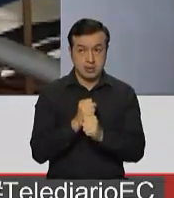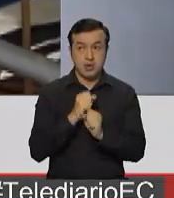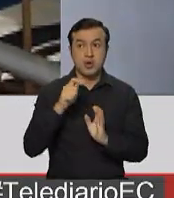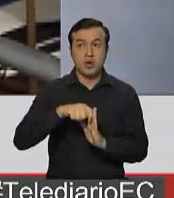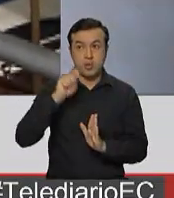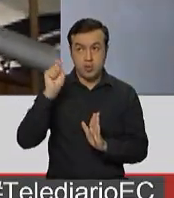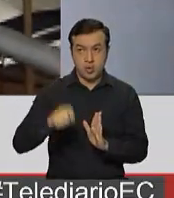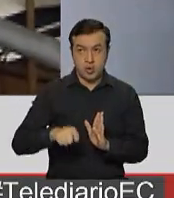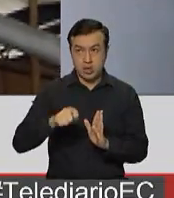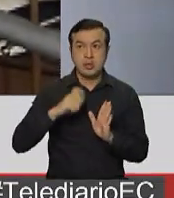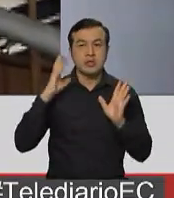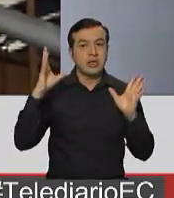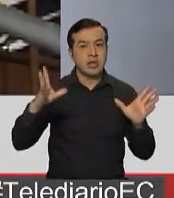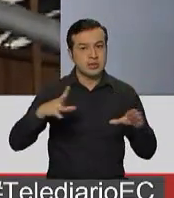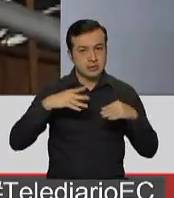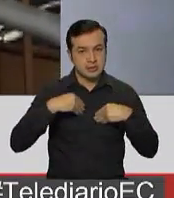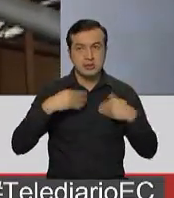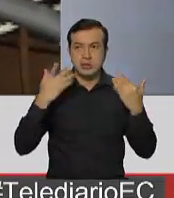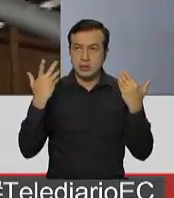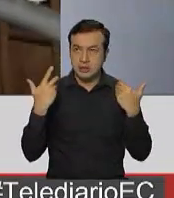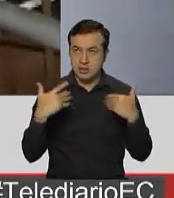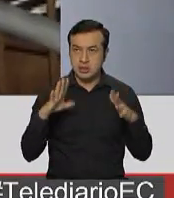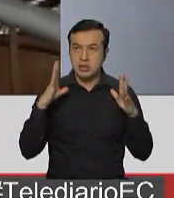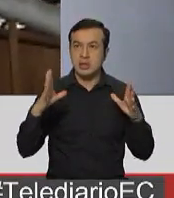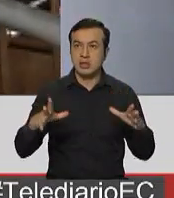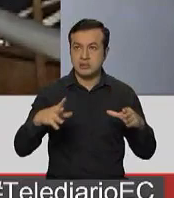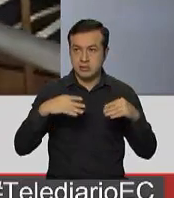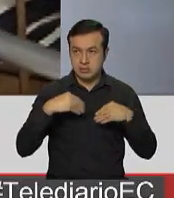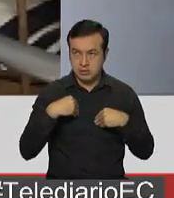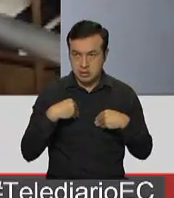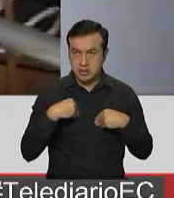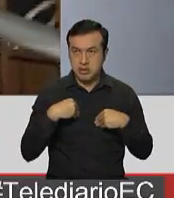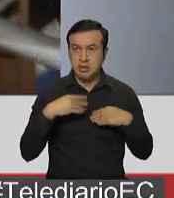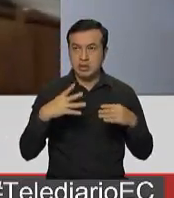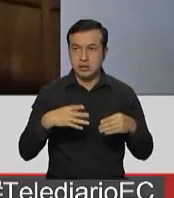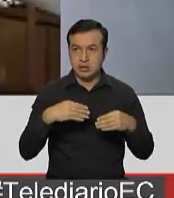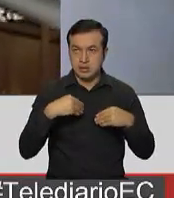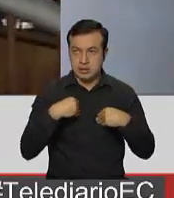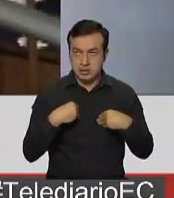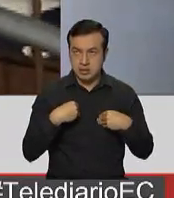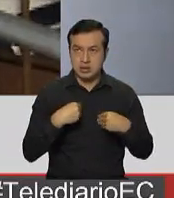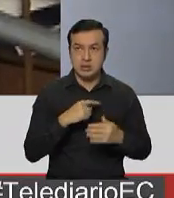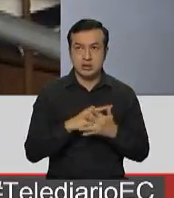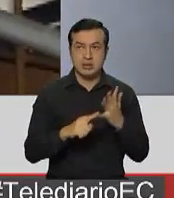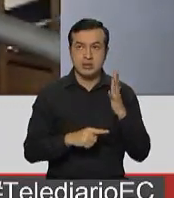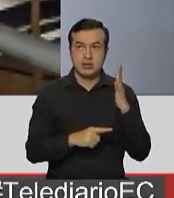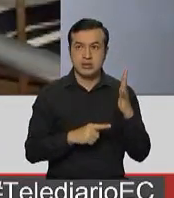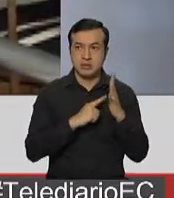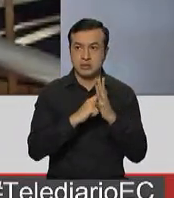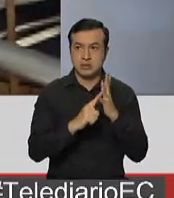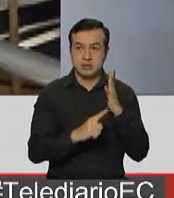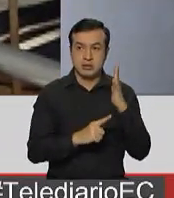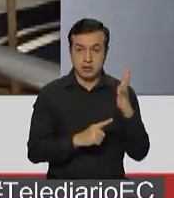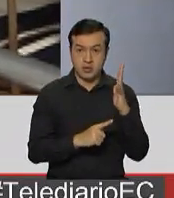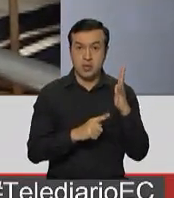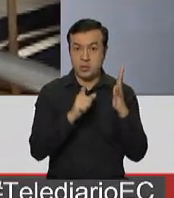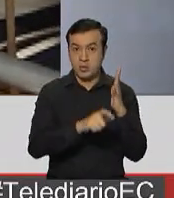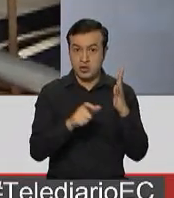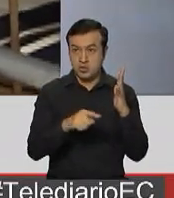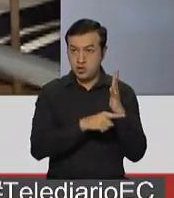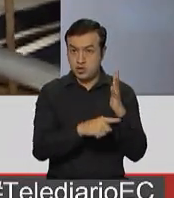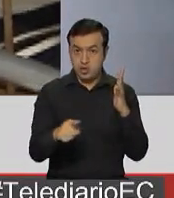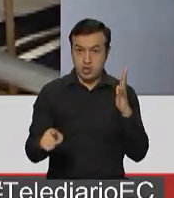ha acogido la petición de solicitar medida de prisión preventiva para las 5 personas y para una persona que